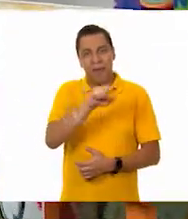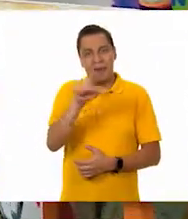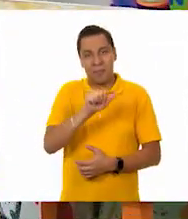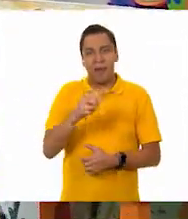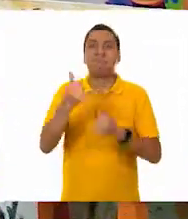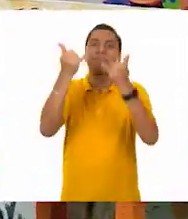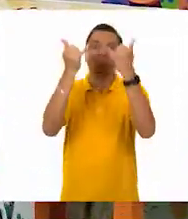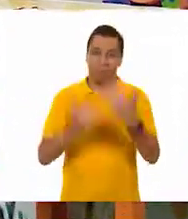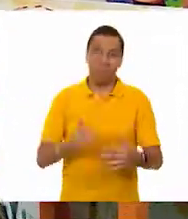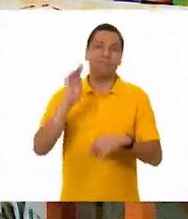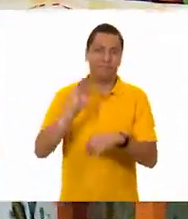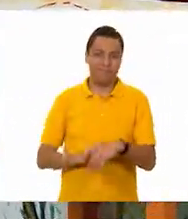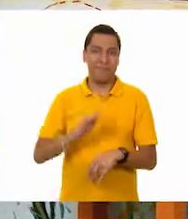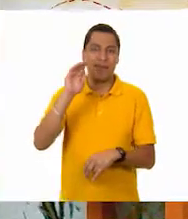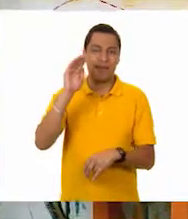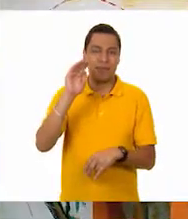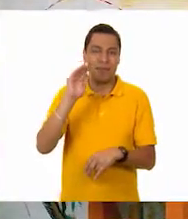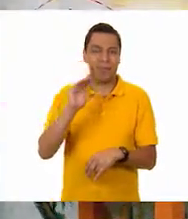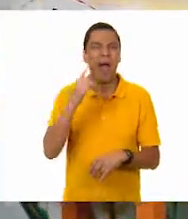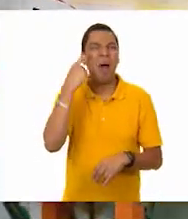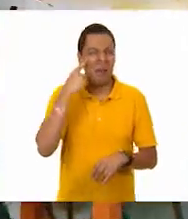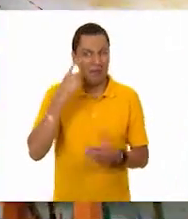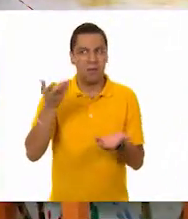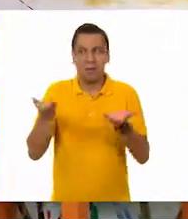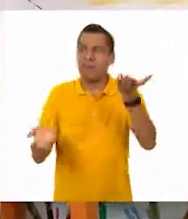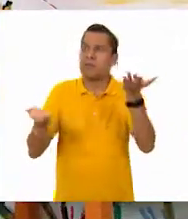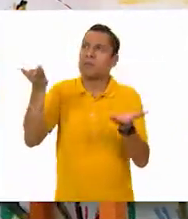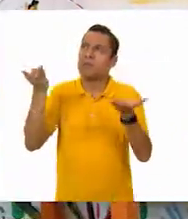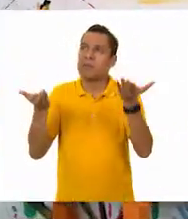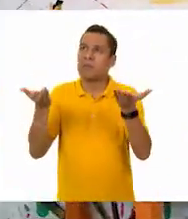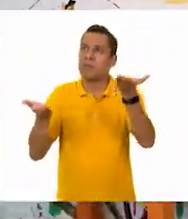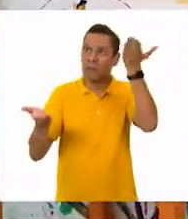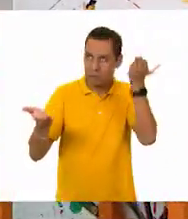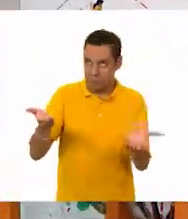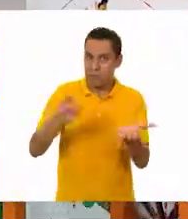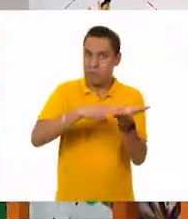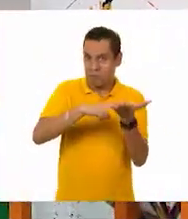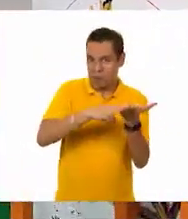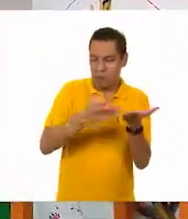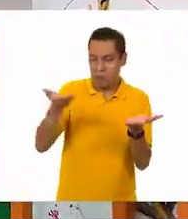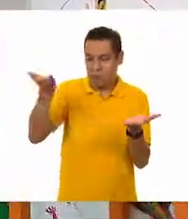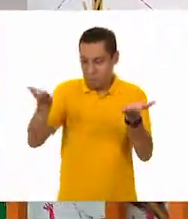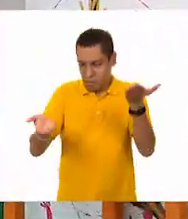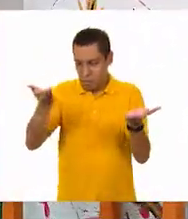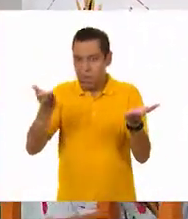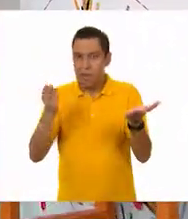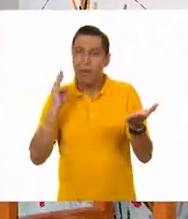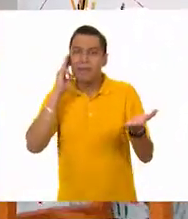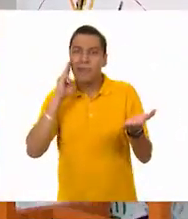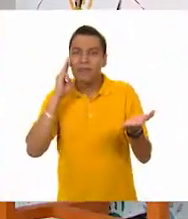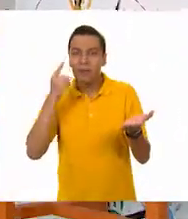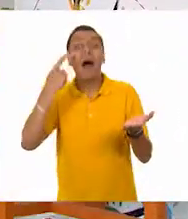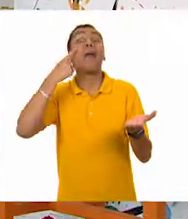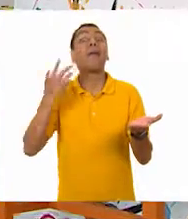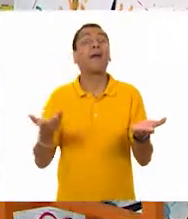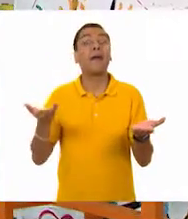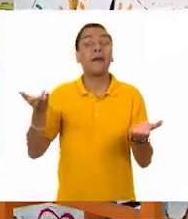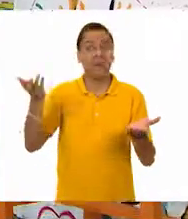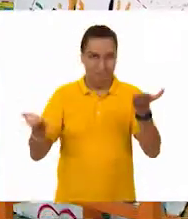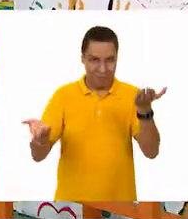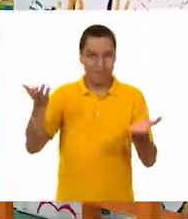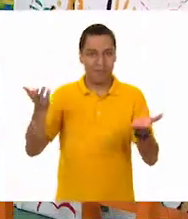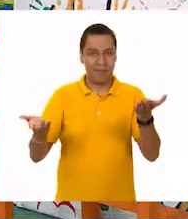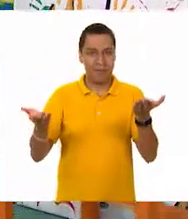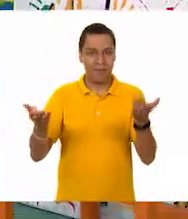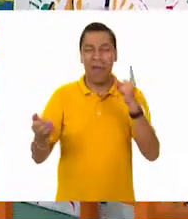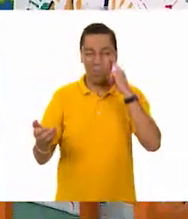con la manzana? Sí. Buena idea, maestra. Buena idea. Yo creo que, bueno, tengo una idea, pero me parece que va a pesar